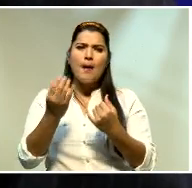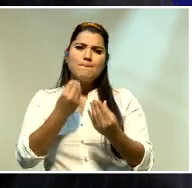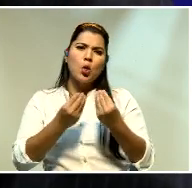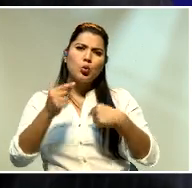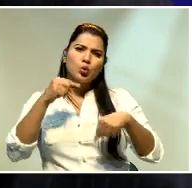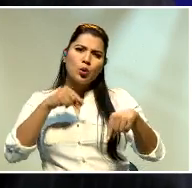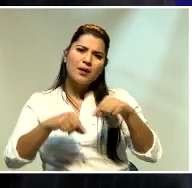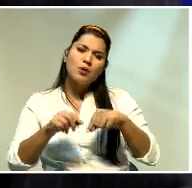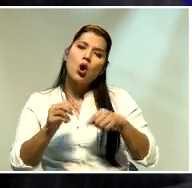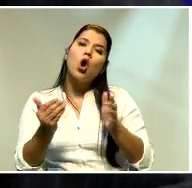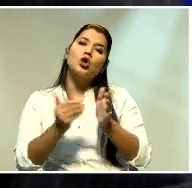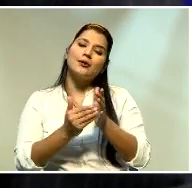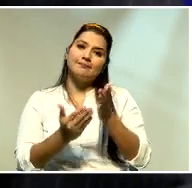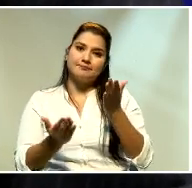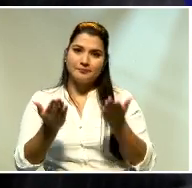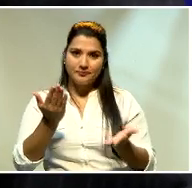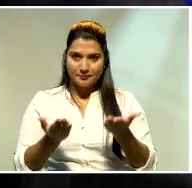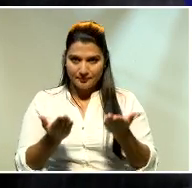tema de balance.